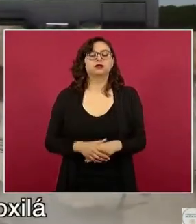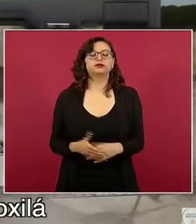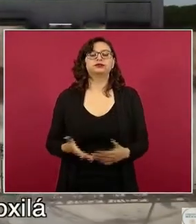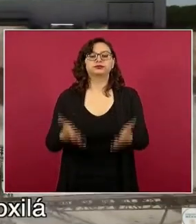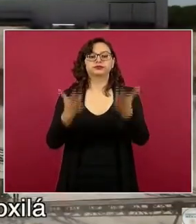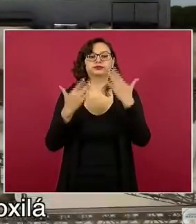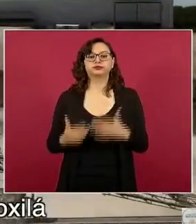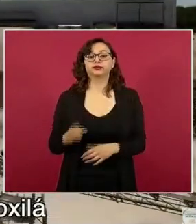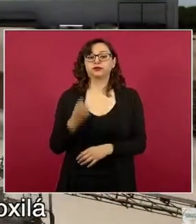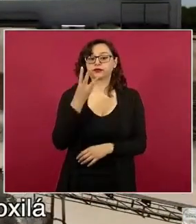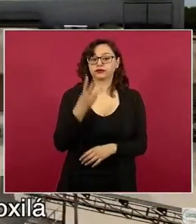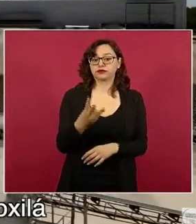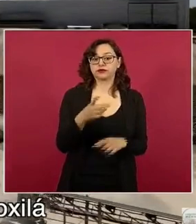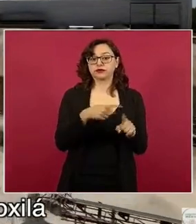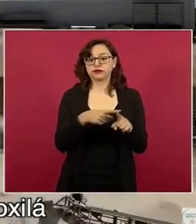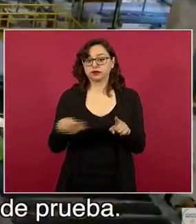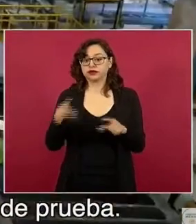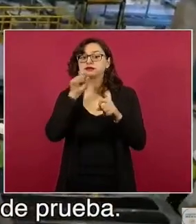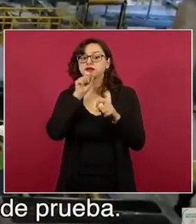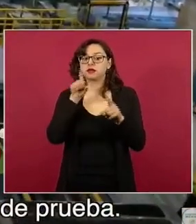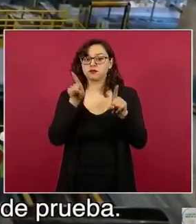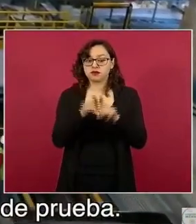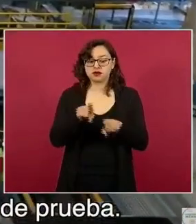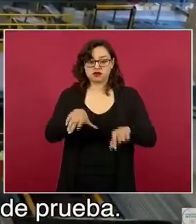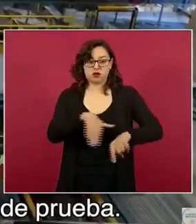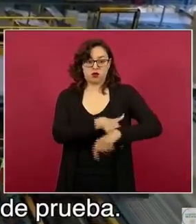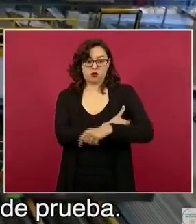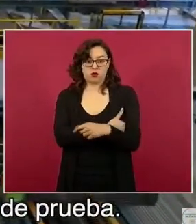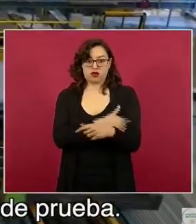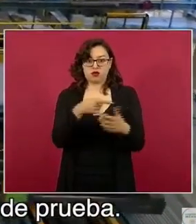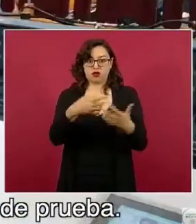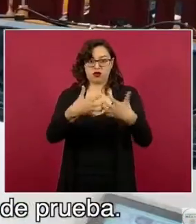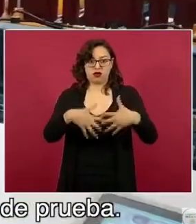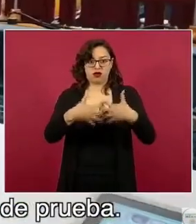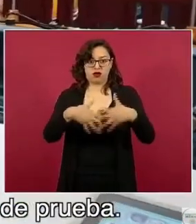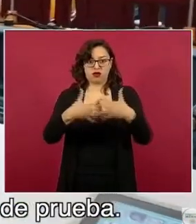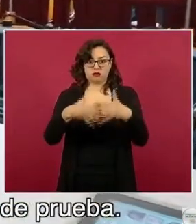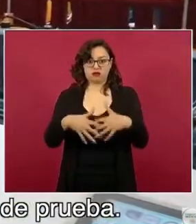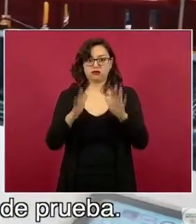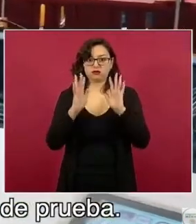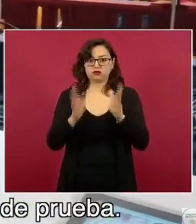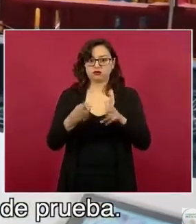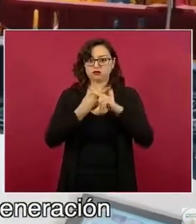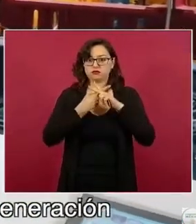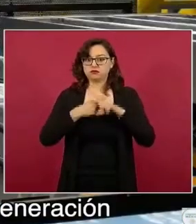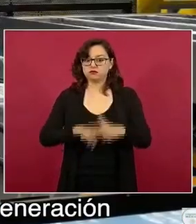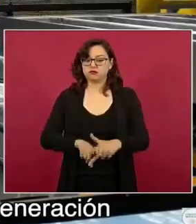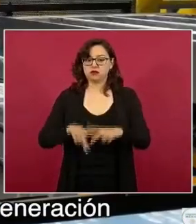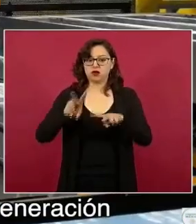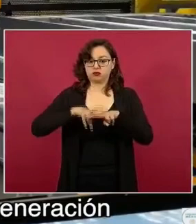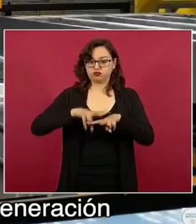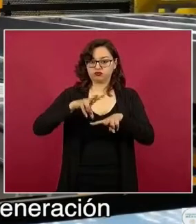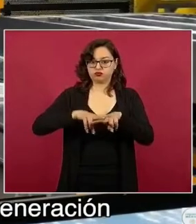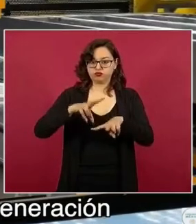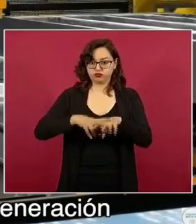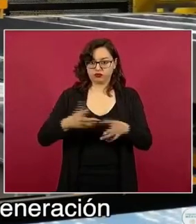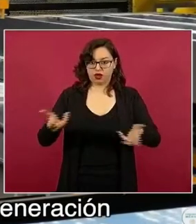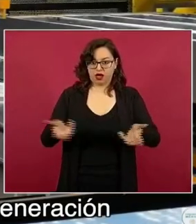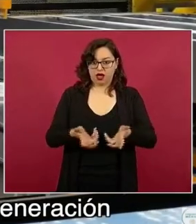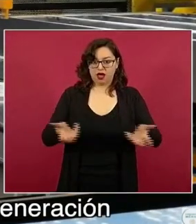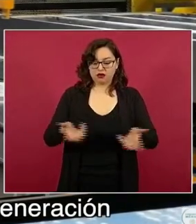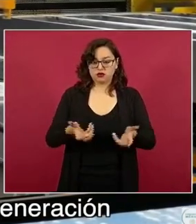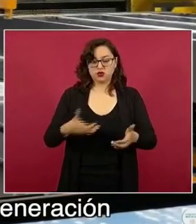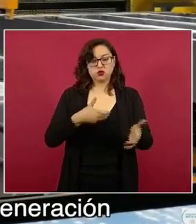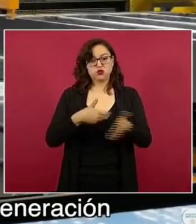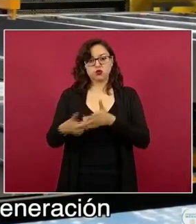planta de durmientes ubicada en Poxilá se encuentra terminada y ha iniciado la fase de prueba. Esta fábrica cuenta con equipos de